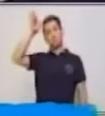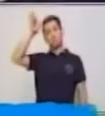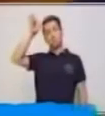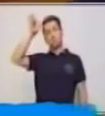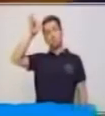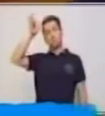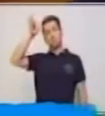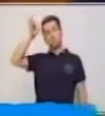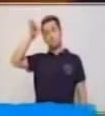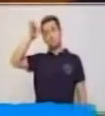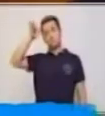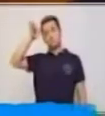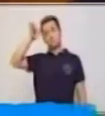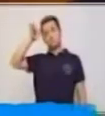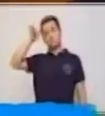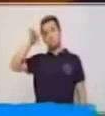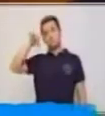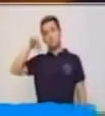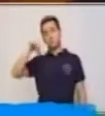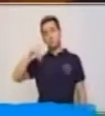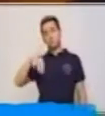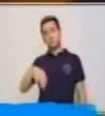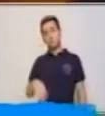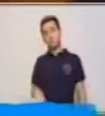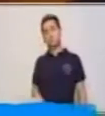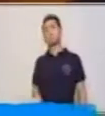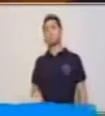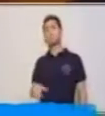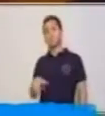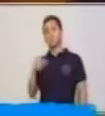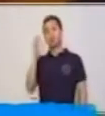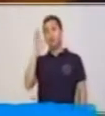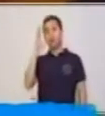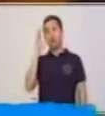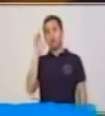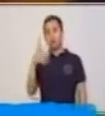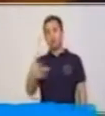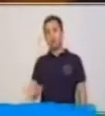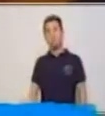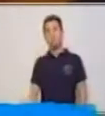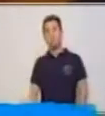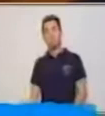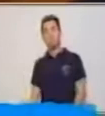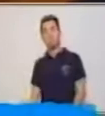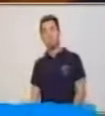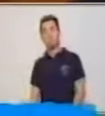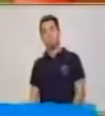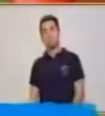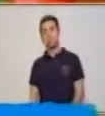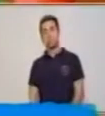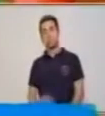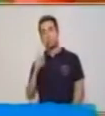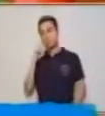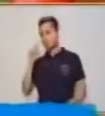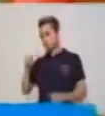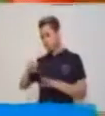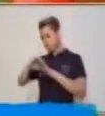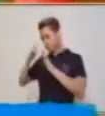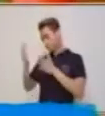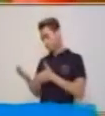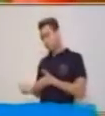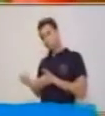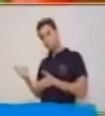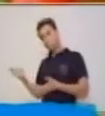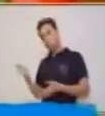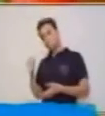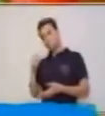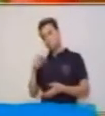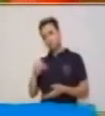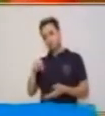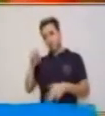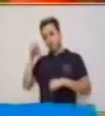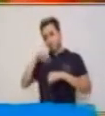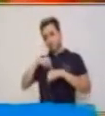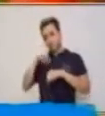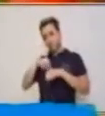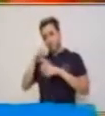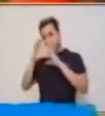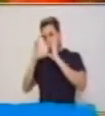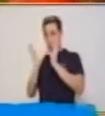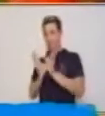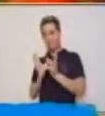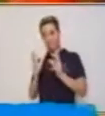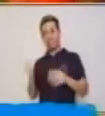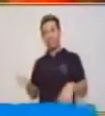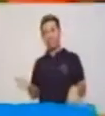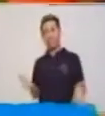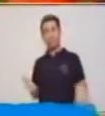sostener el señor cara de papa. Y nuestro listón blanco, recuérdense que vamos a pensar en datos